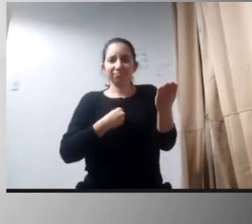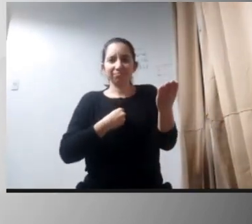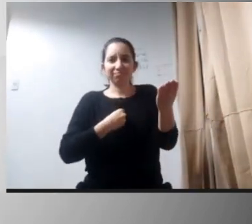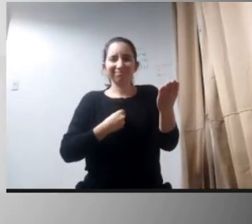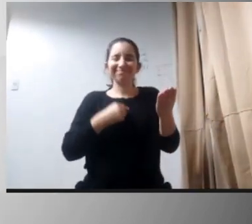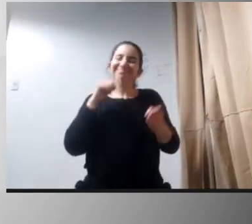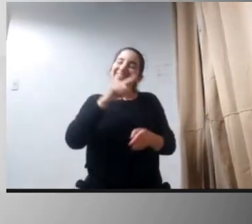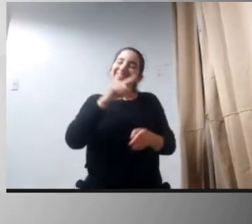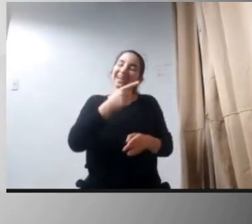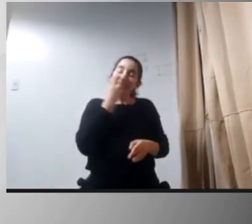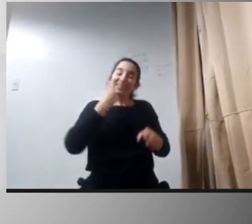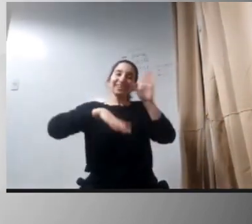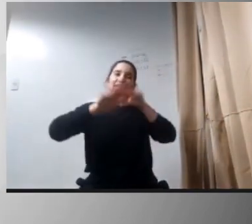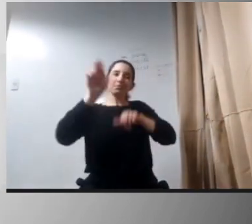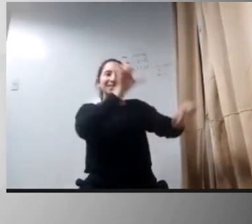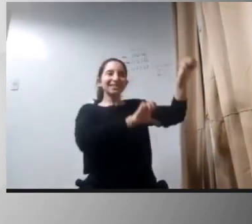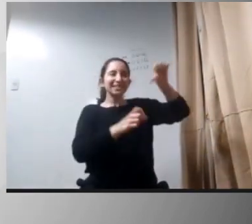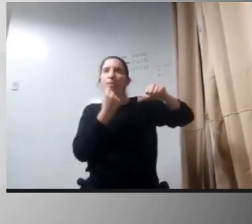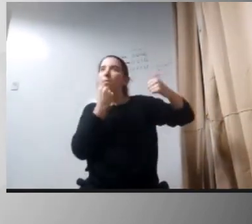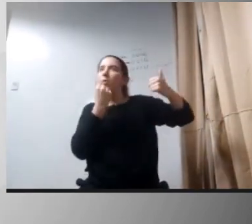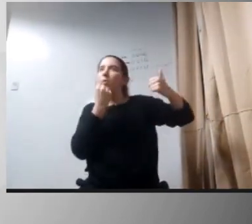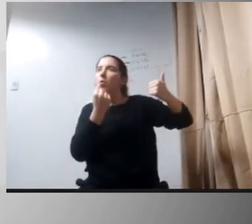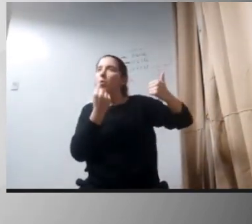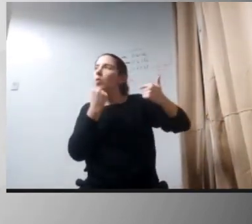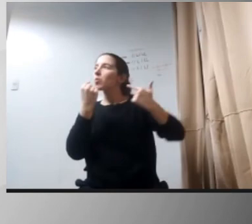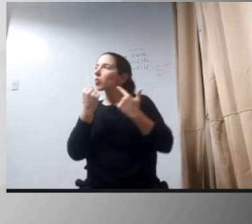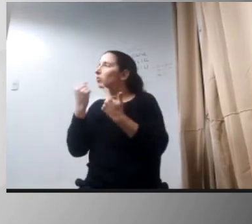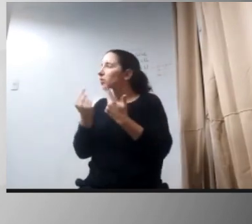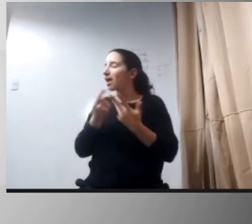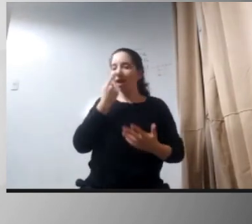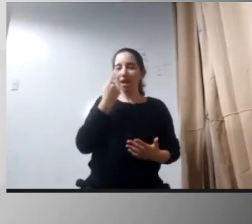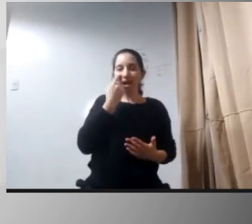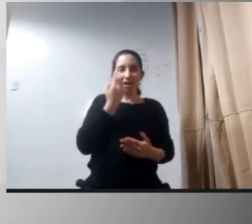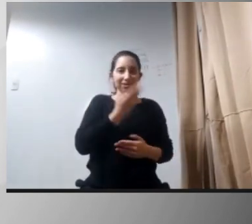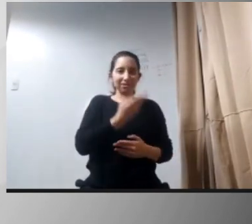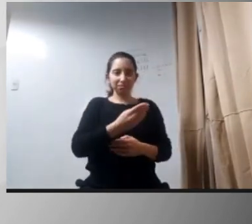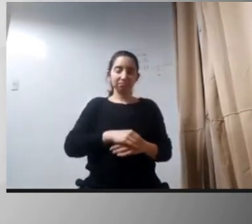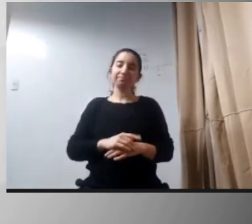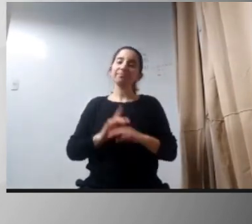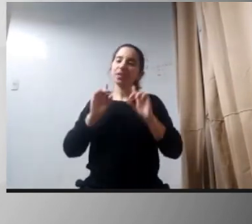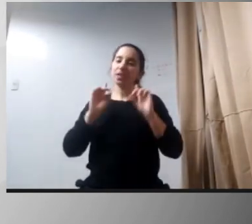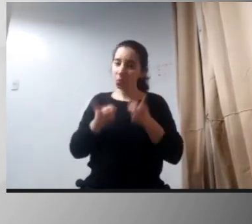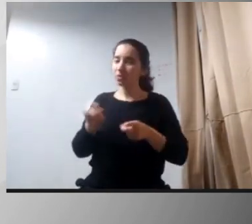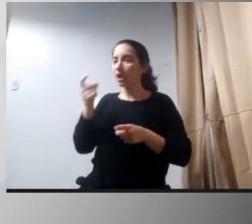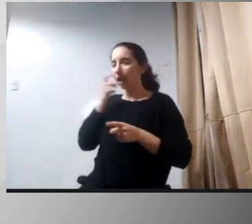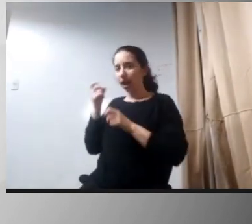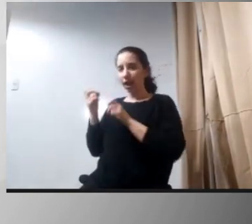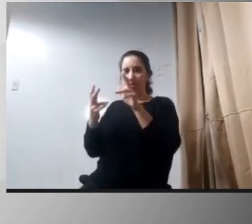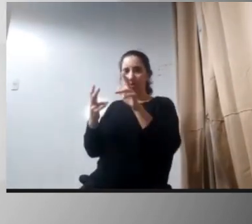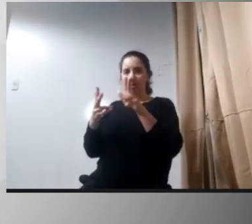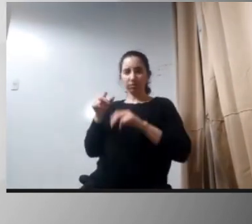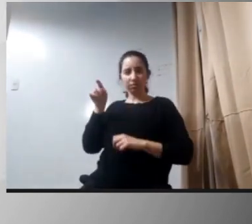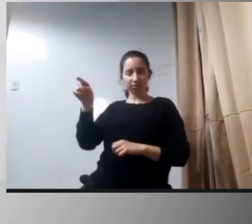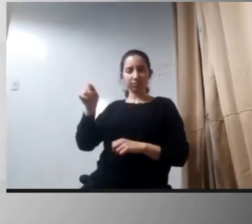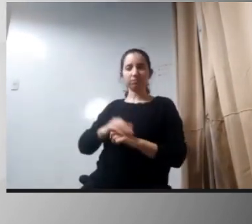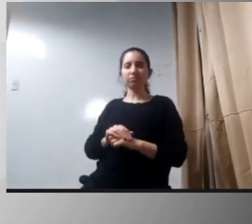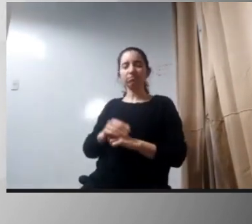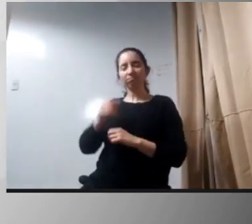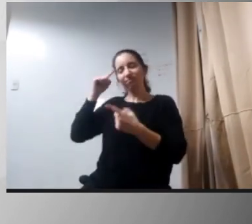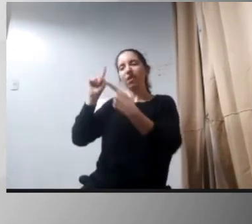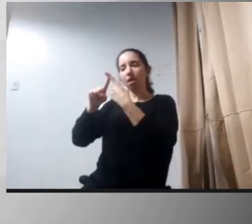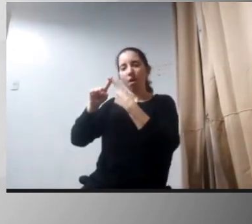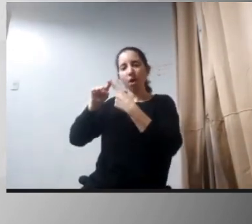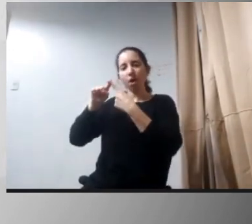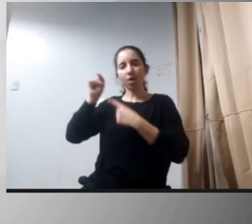plantea interrogantes. De todas maneras, creo que realmente, es como dijo Carlos, yo